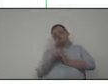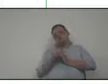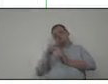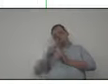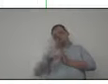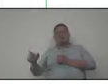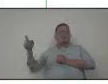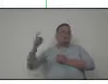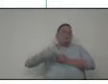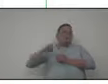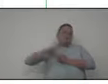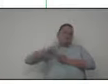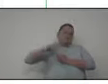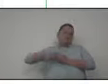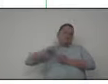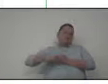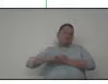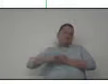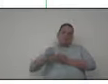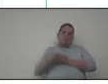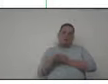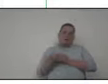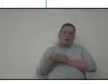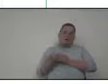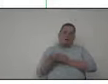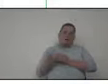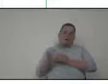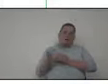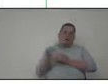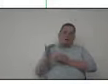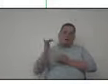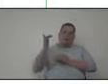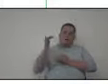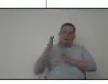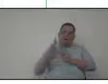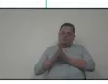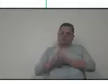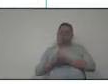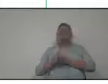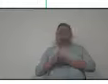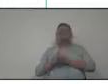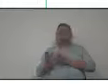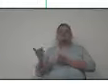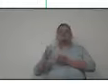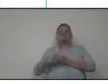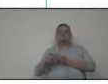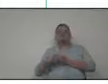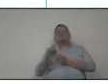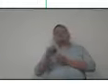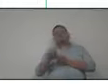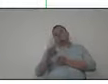174.558 usuarios y hemos crecido. A diciembre cerramos con una población de